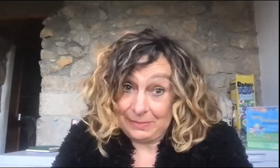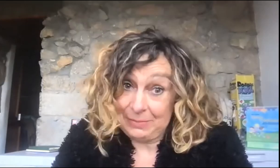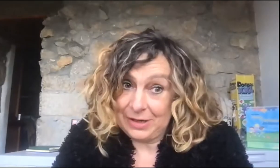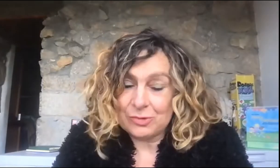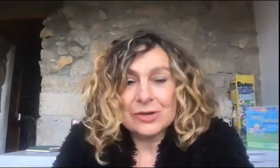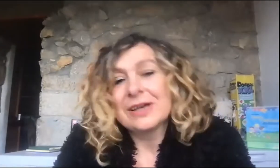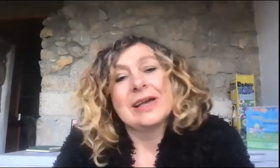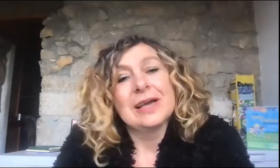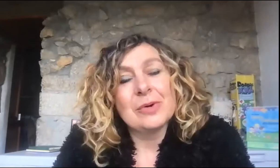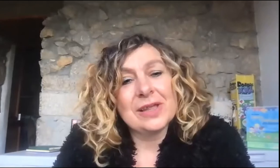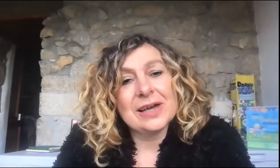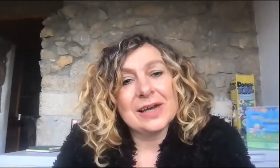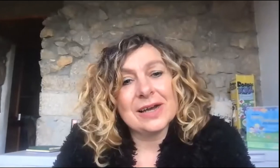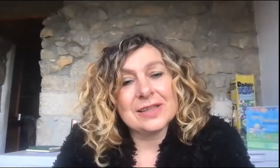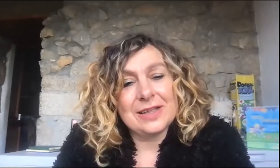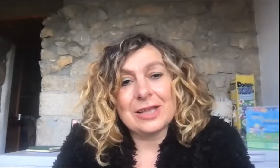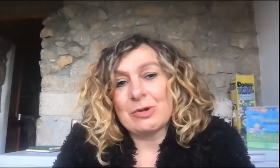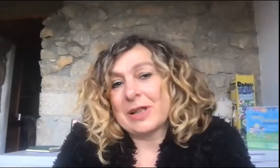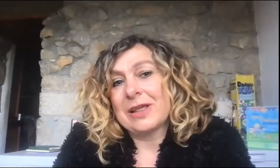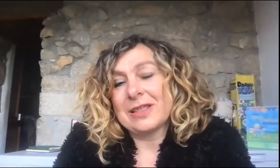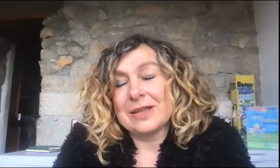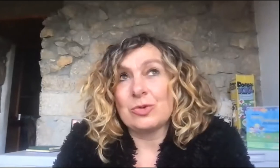y menos, podía ser